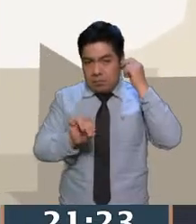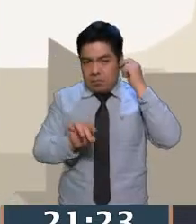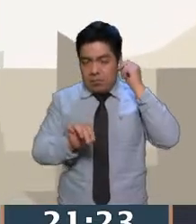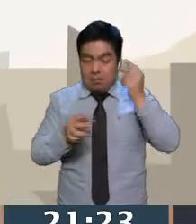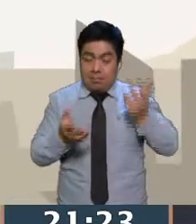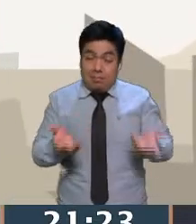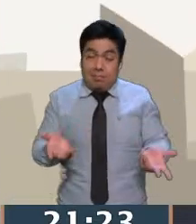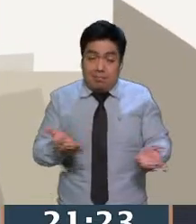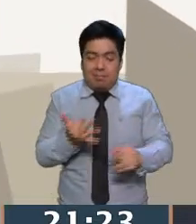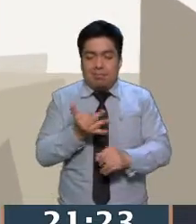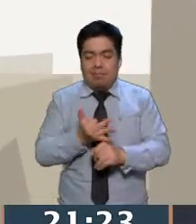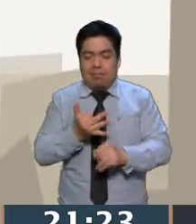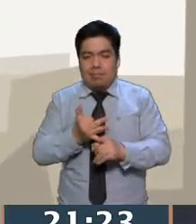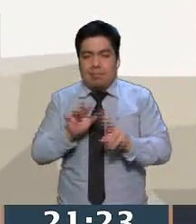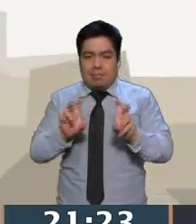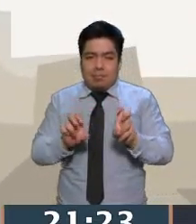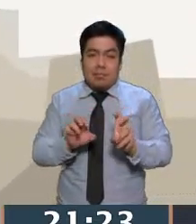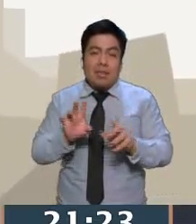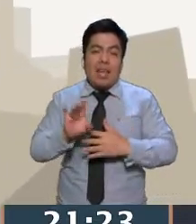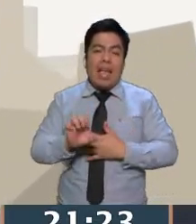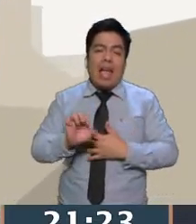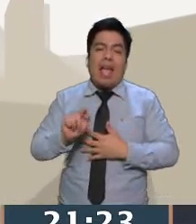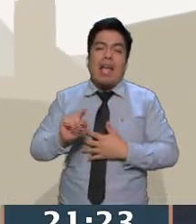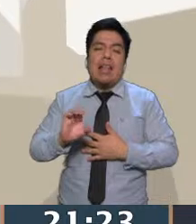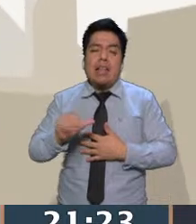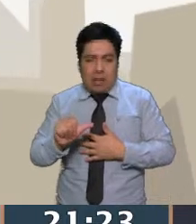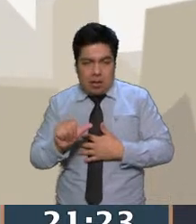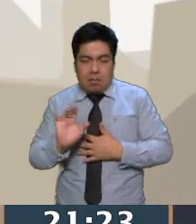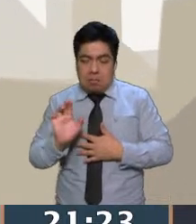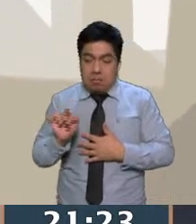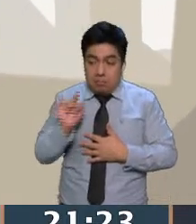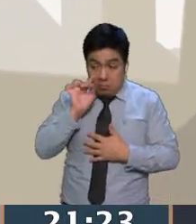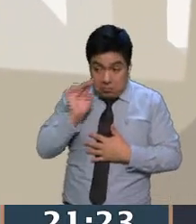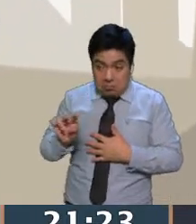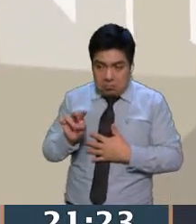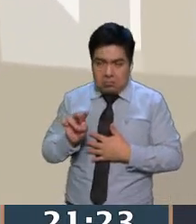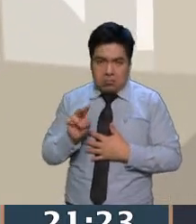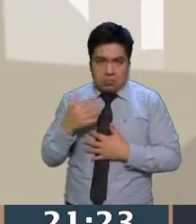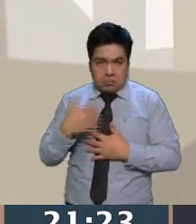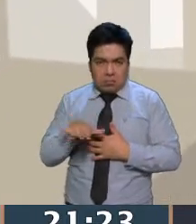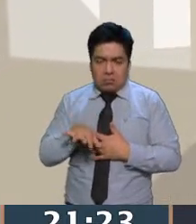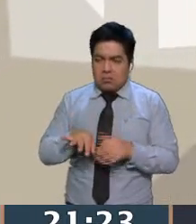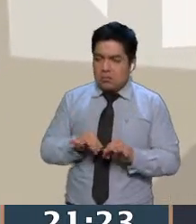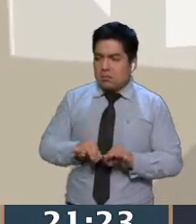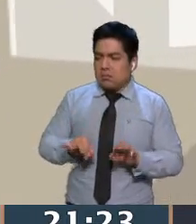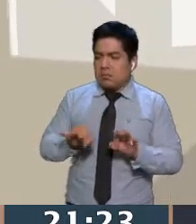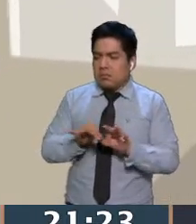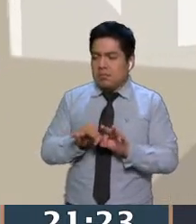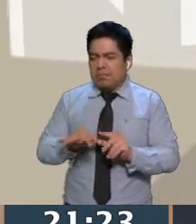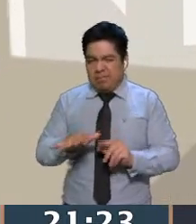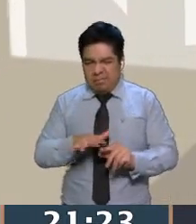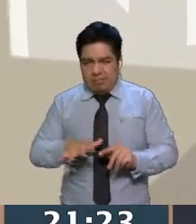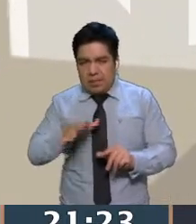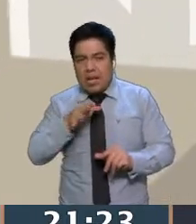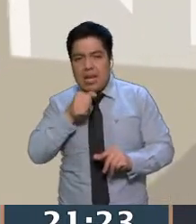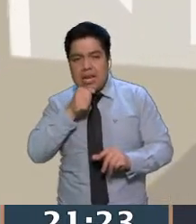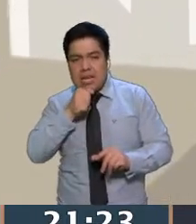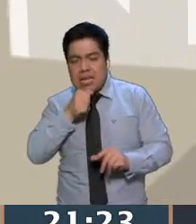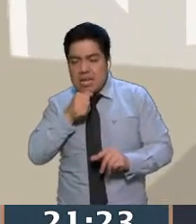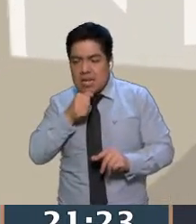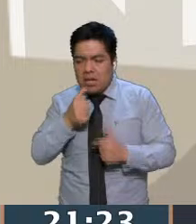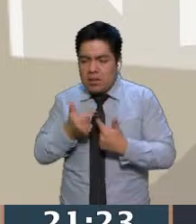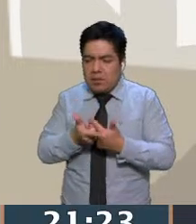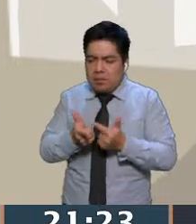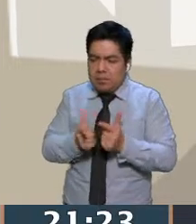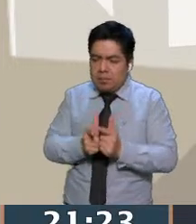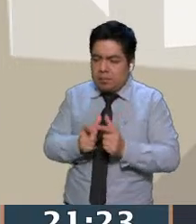ahora que tocamos el tema de la ética, llama la atención en esta entrega del área de periodismo a un